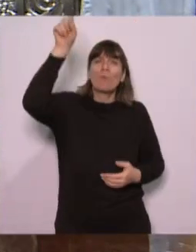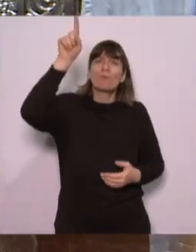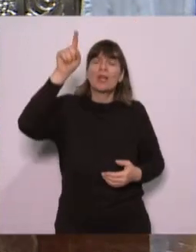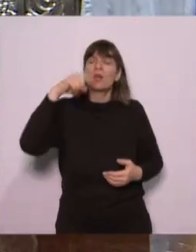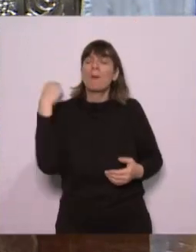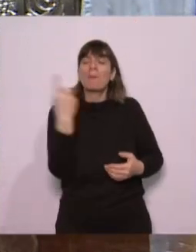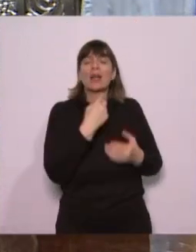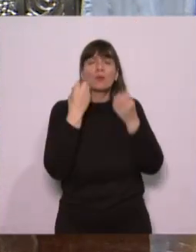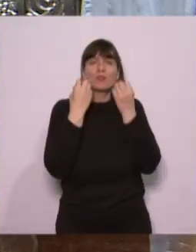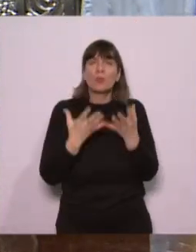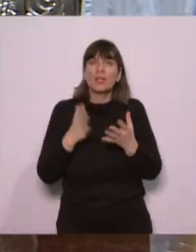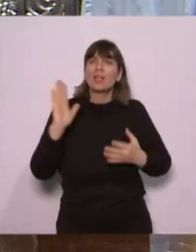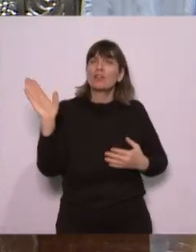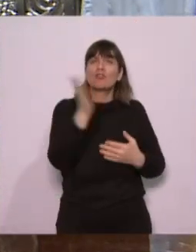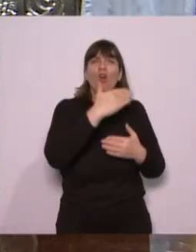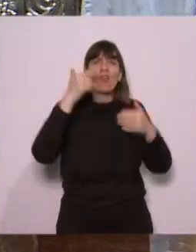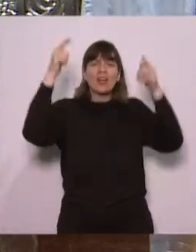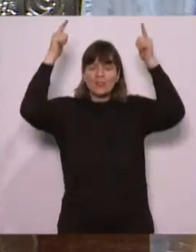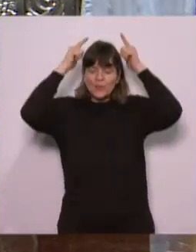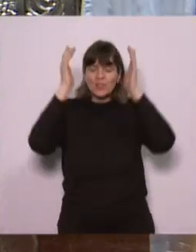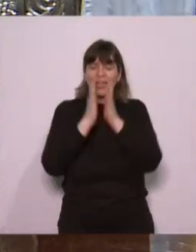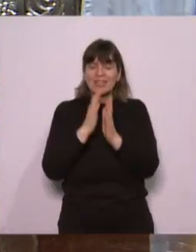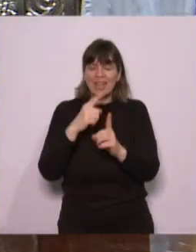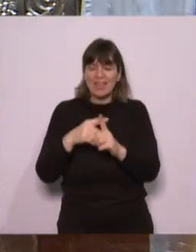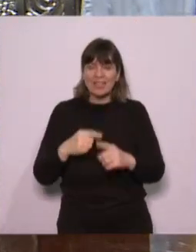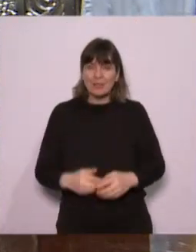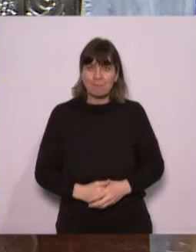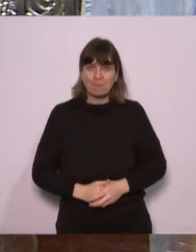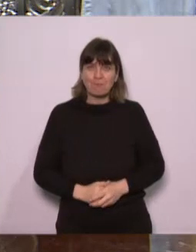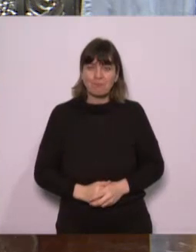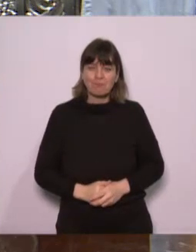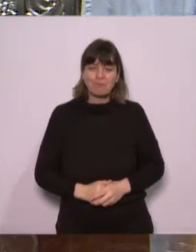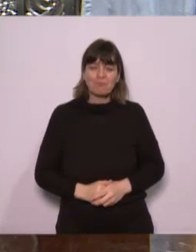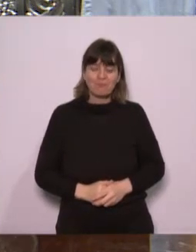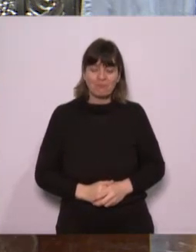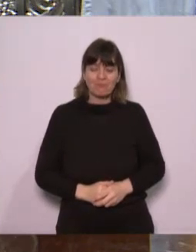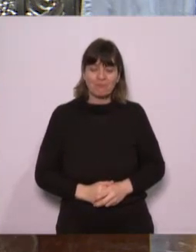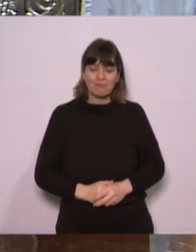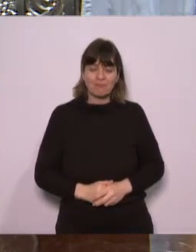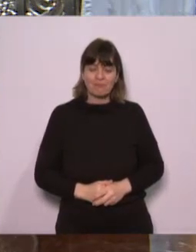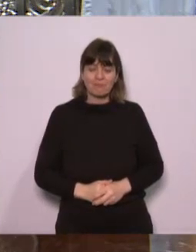su nombre, por nuestro bien y de toda su santa